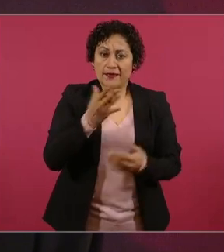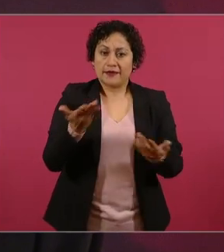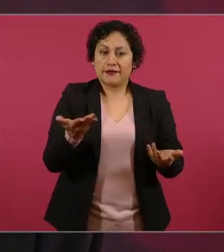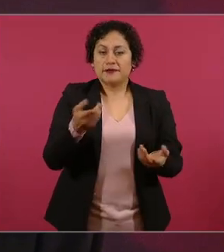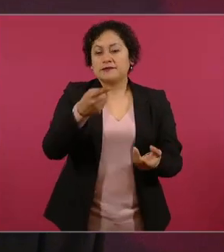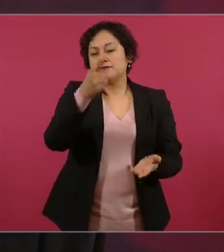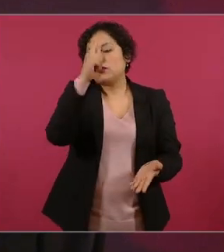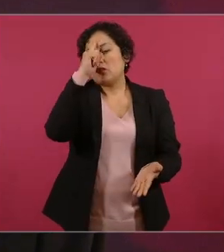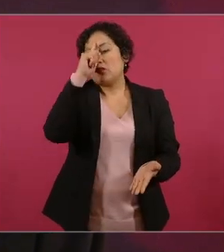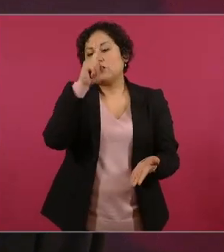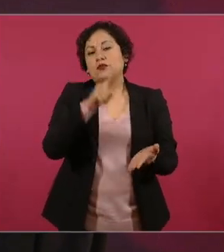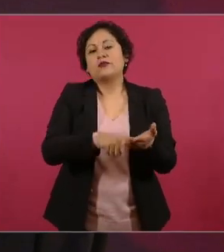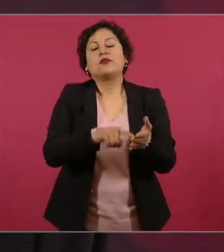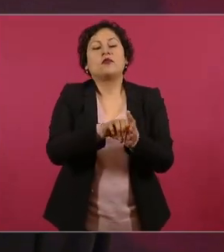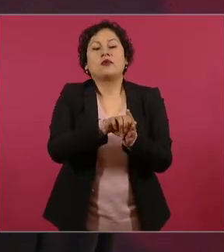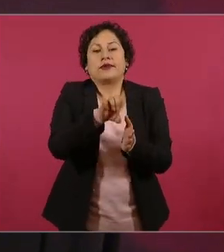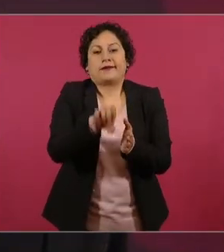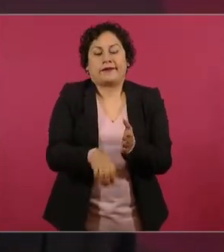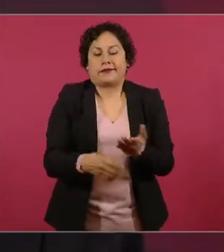nos pasara